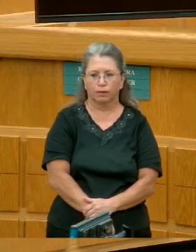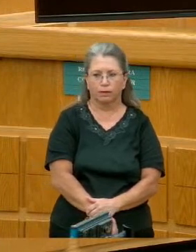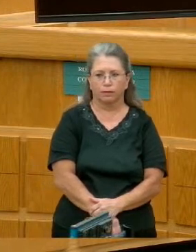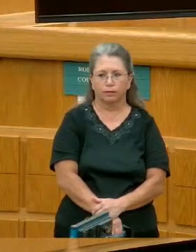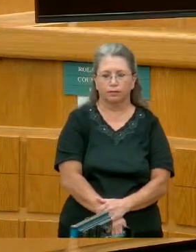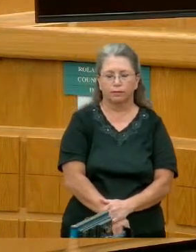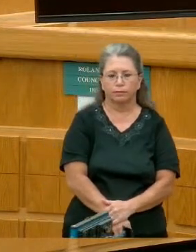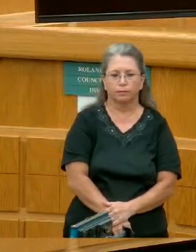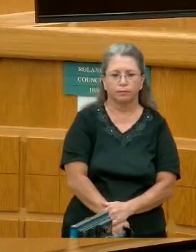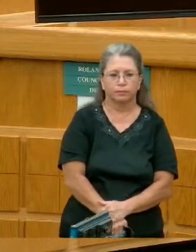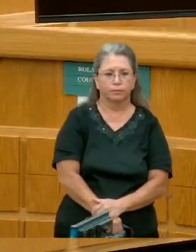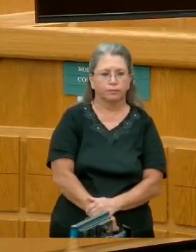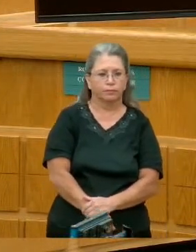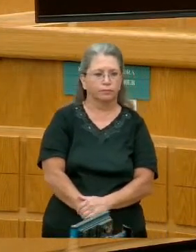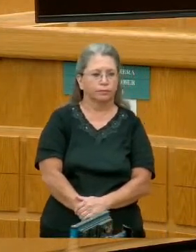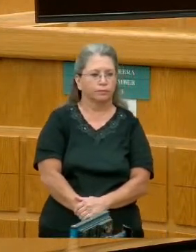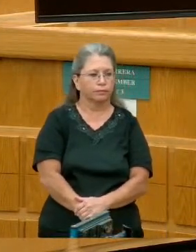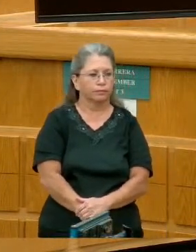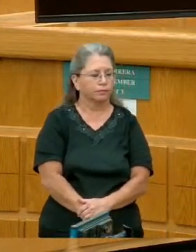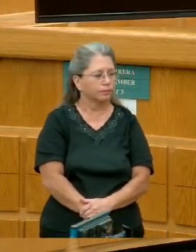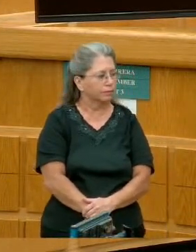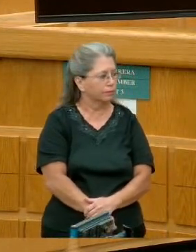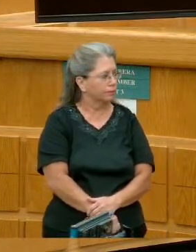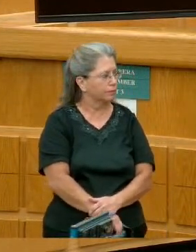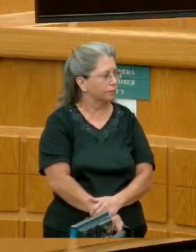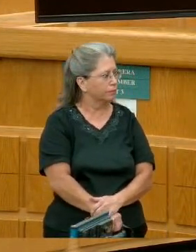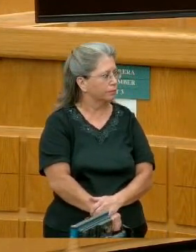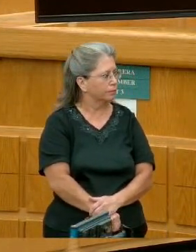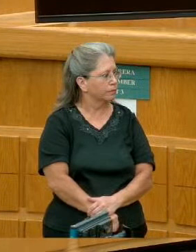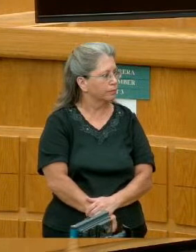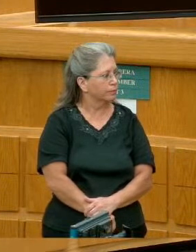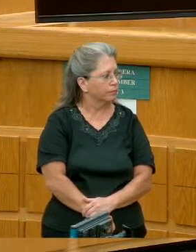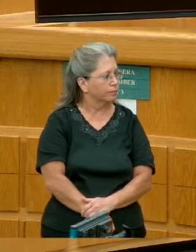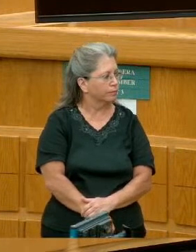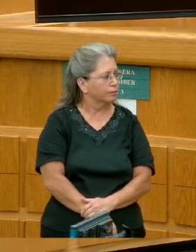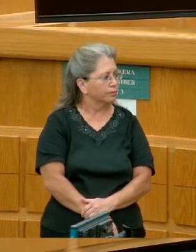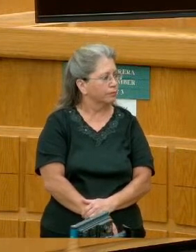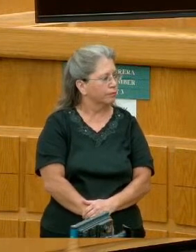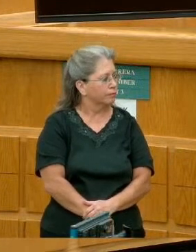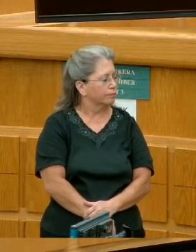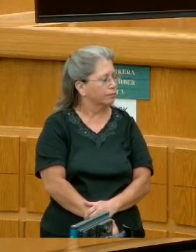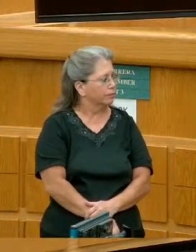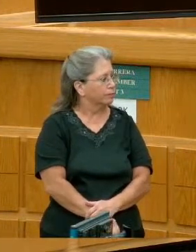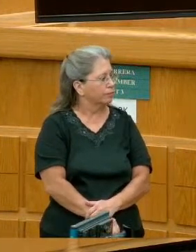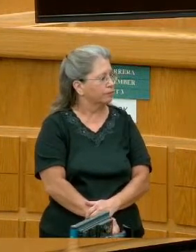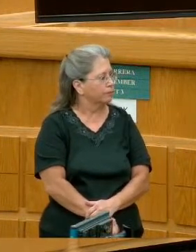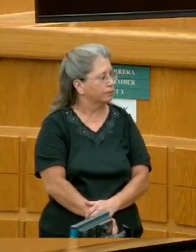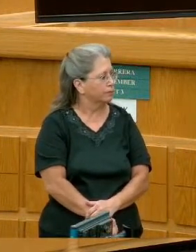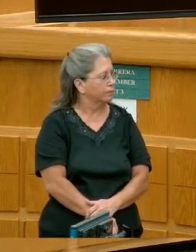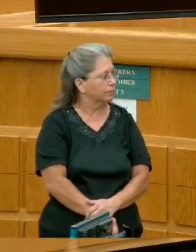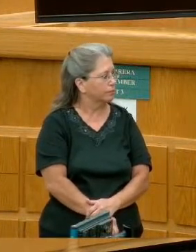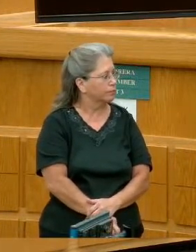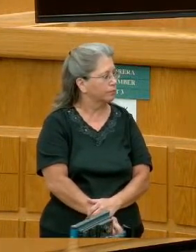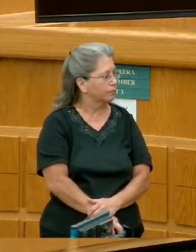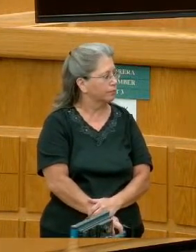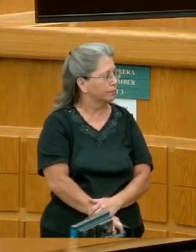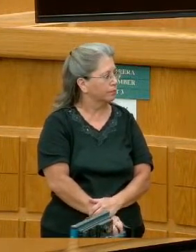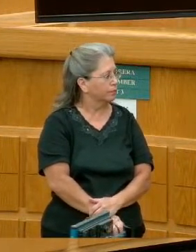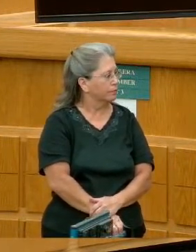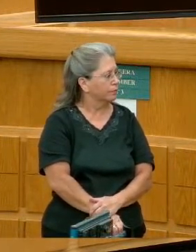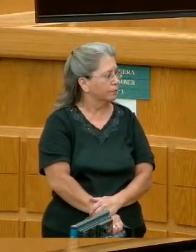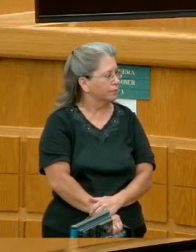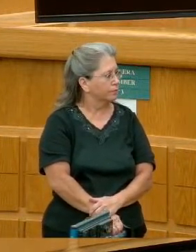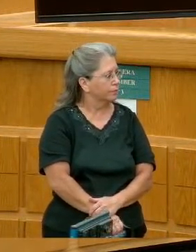pasos tomar en cuanto a las clases y el próximo año escolar, así como los eventos deportivos. Así que ya le tenemos información